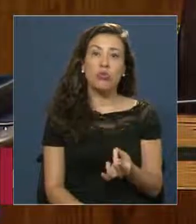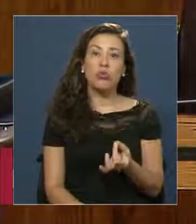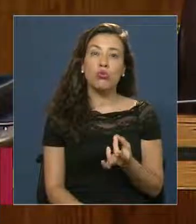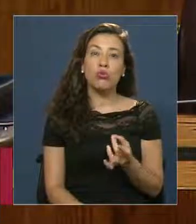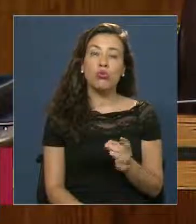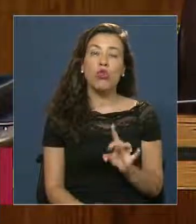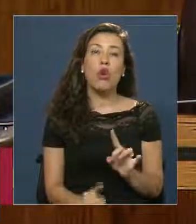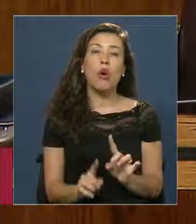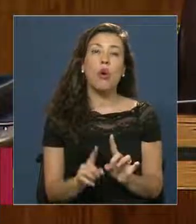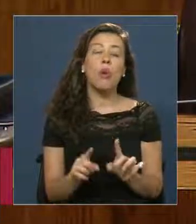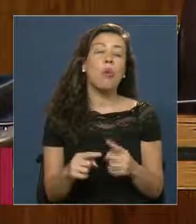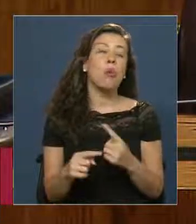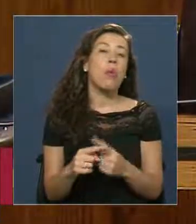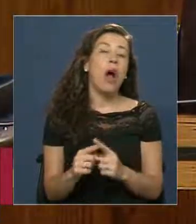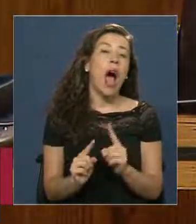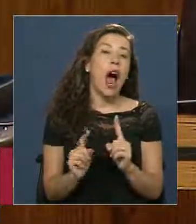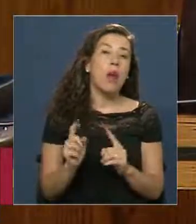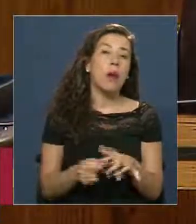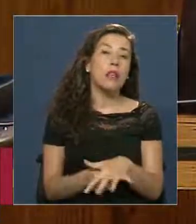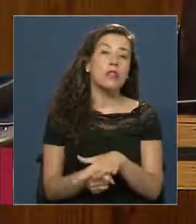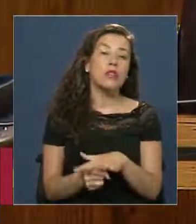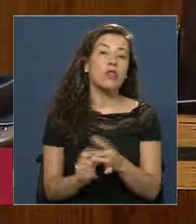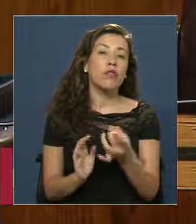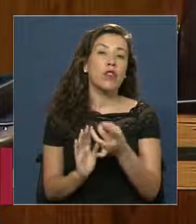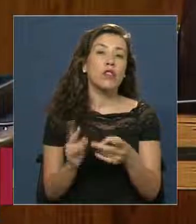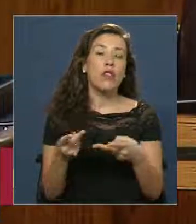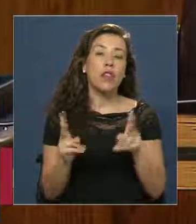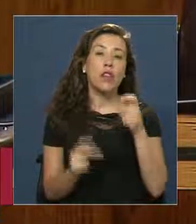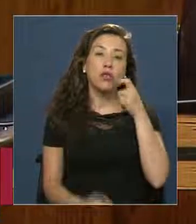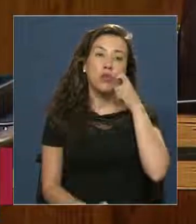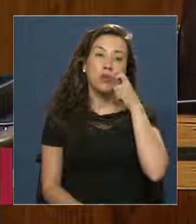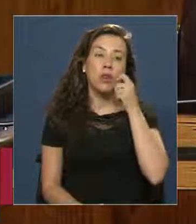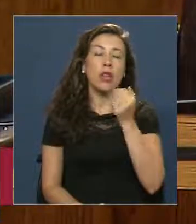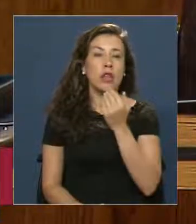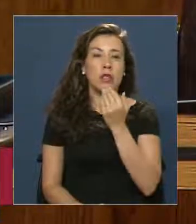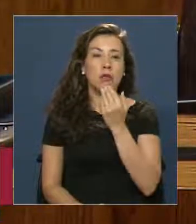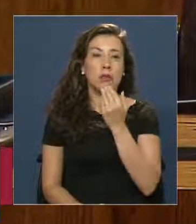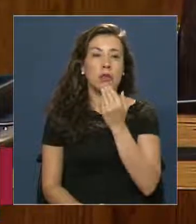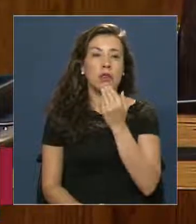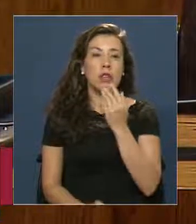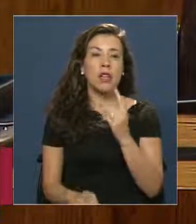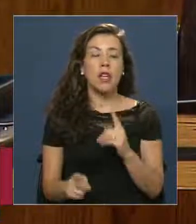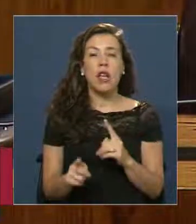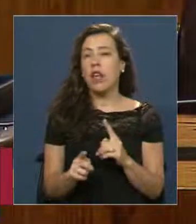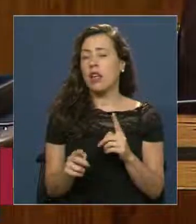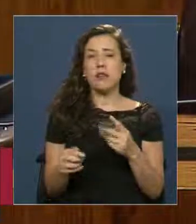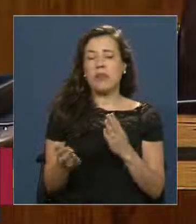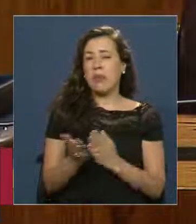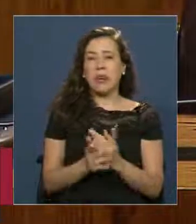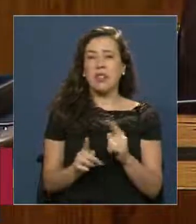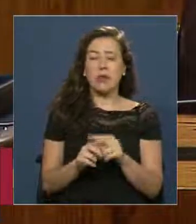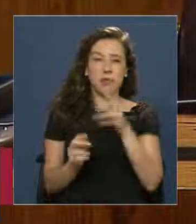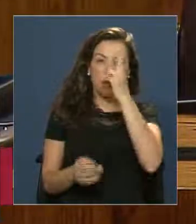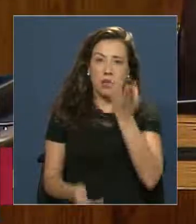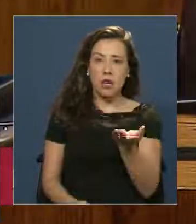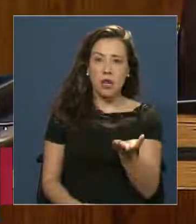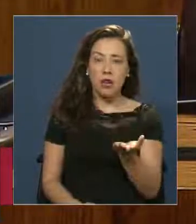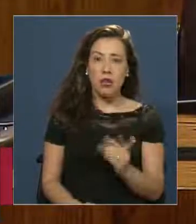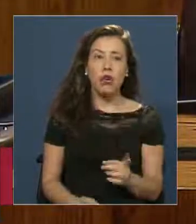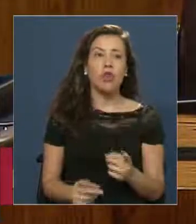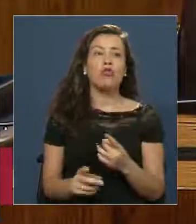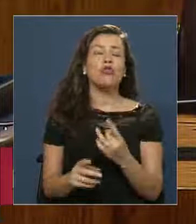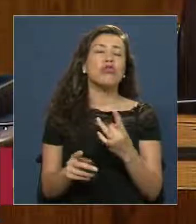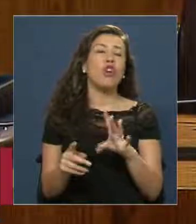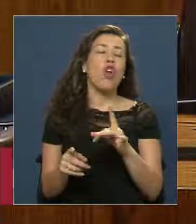a ciertas situaciones de violación a los derechos humanos también empieza a ser circunscrito. No solamente refería a